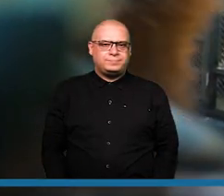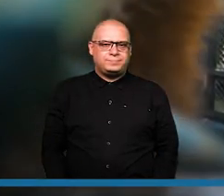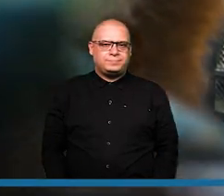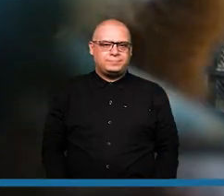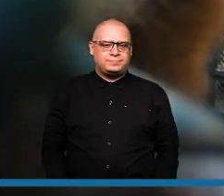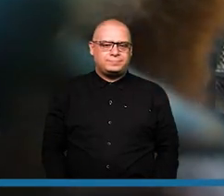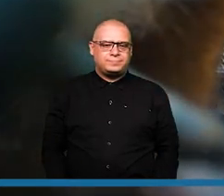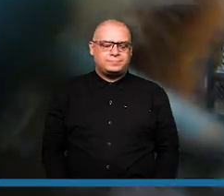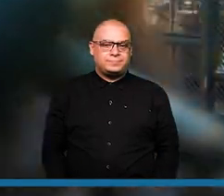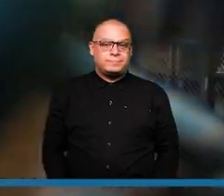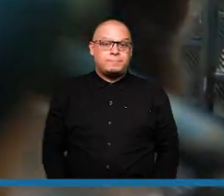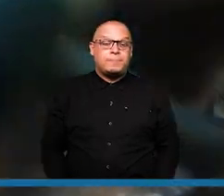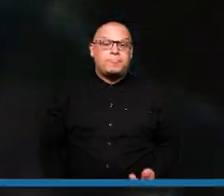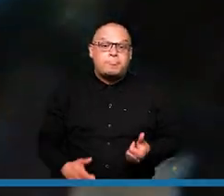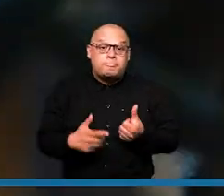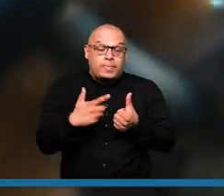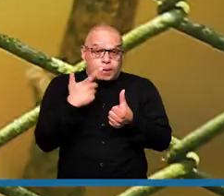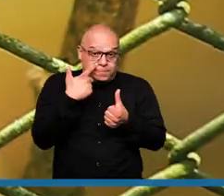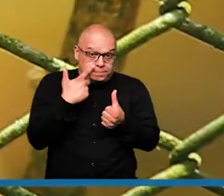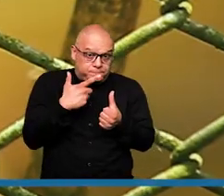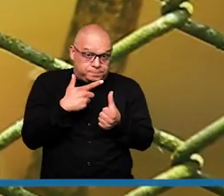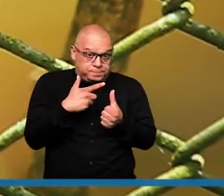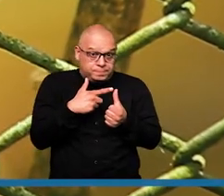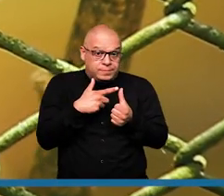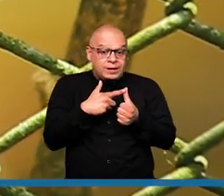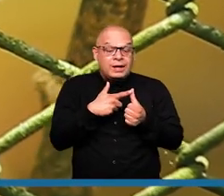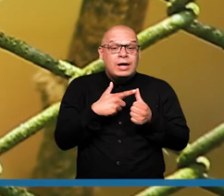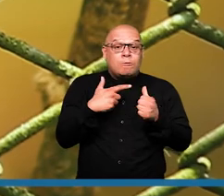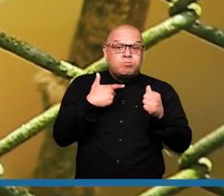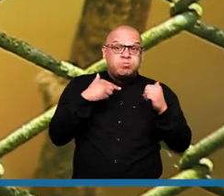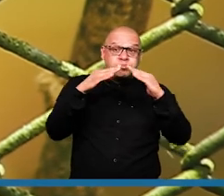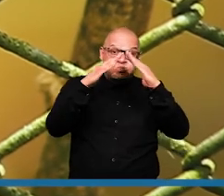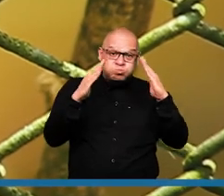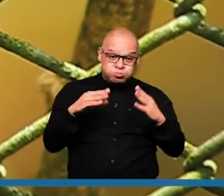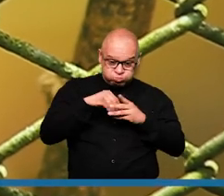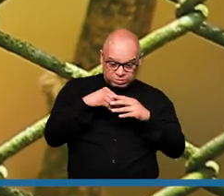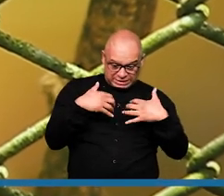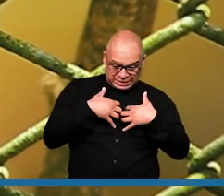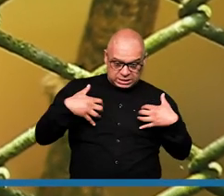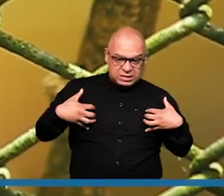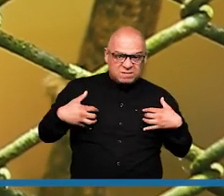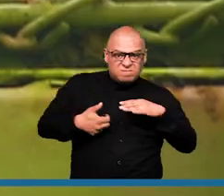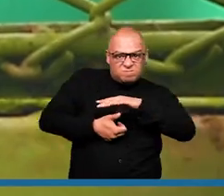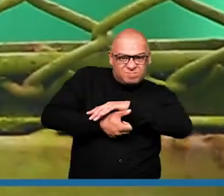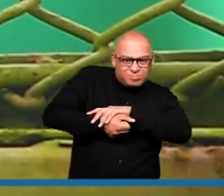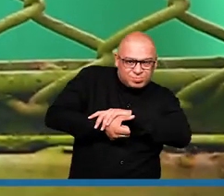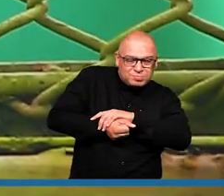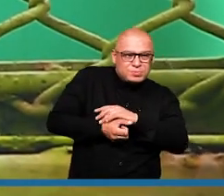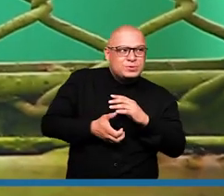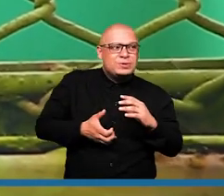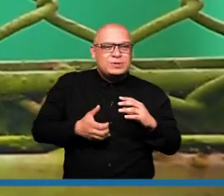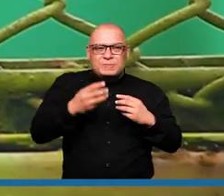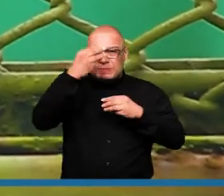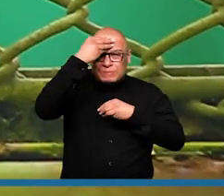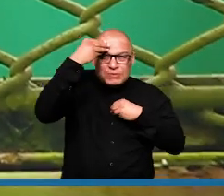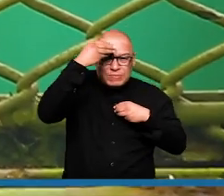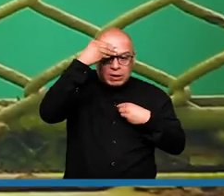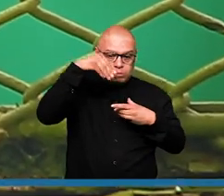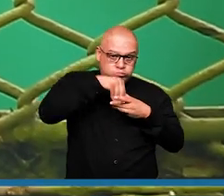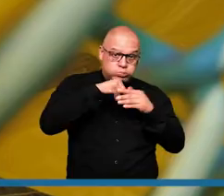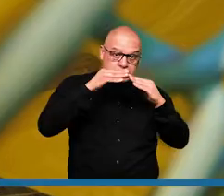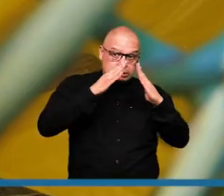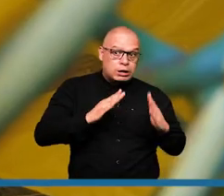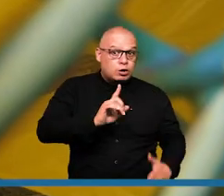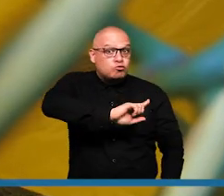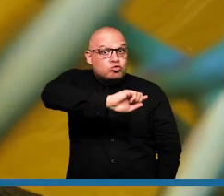Lo primero es no tener animales de la fauna silvestre como compañía. Los silvestres no son mascotas.